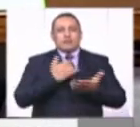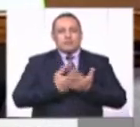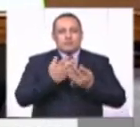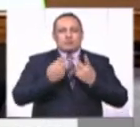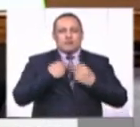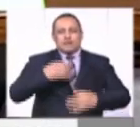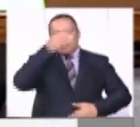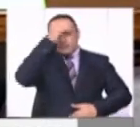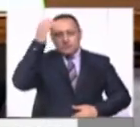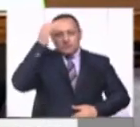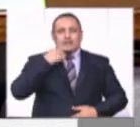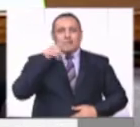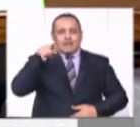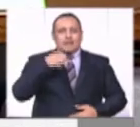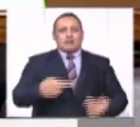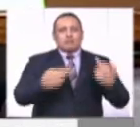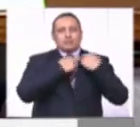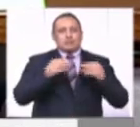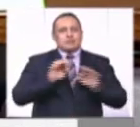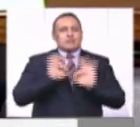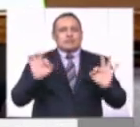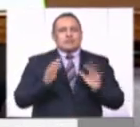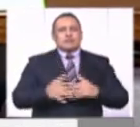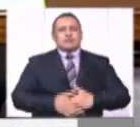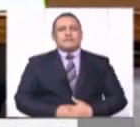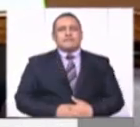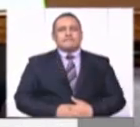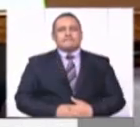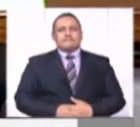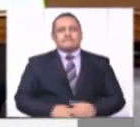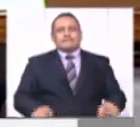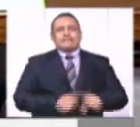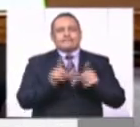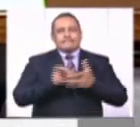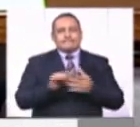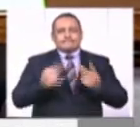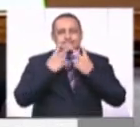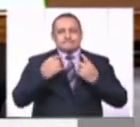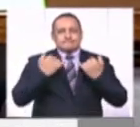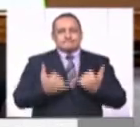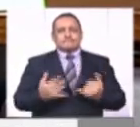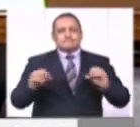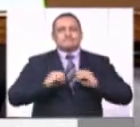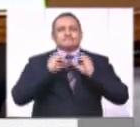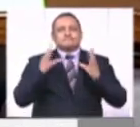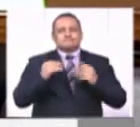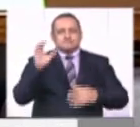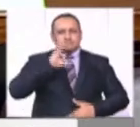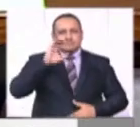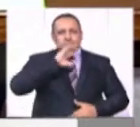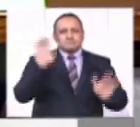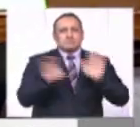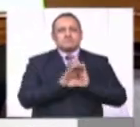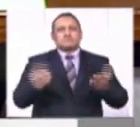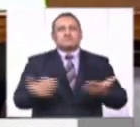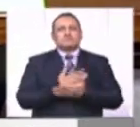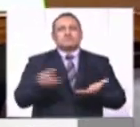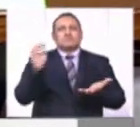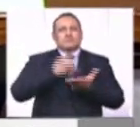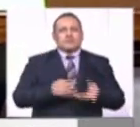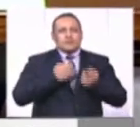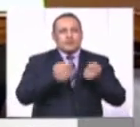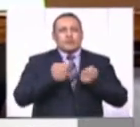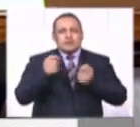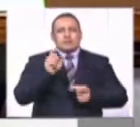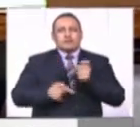Castillo no deja de ser responsable bajo ninguna circunstancia es quien ha estado acá el día de hoy buscando nuevamente asustar a la